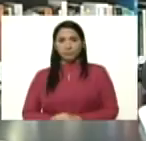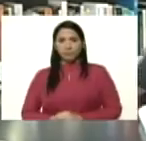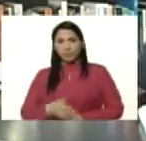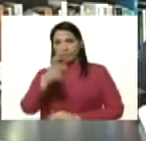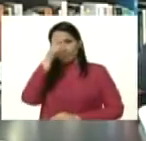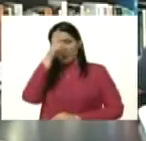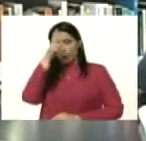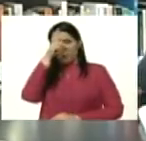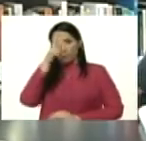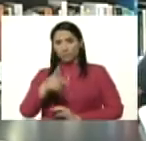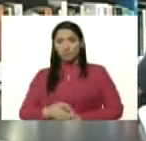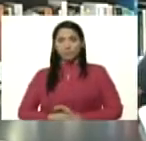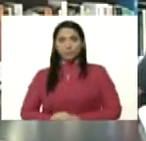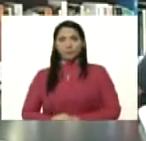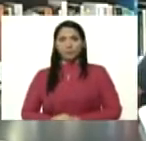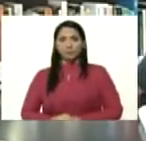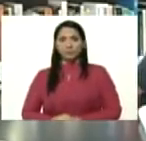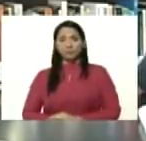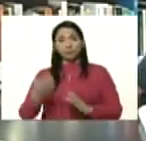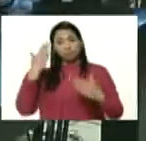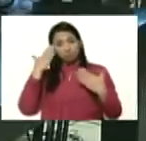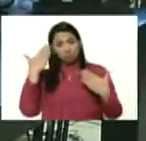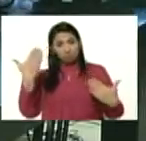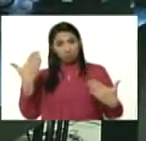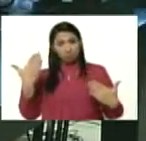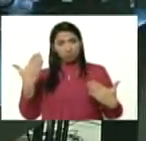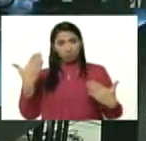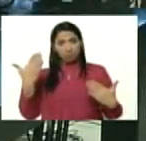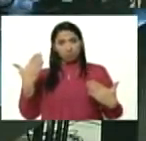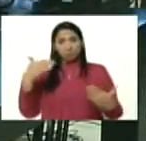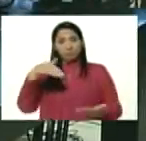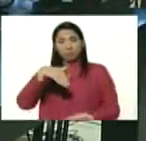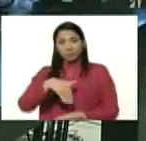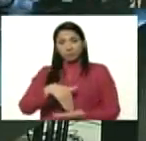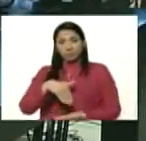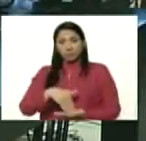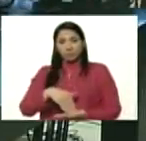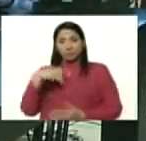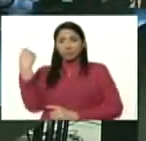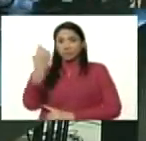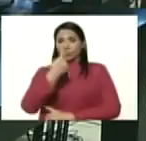Falcón, mi saludo, Miranda, Apure,